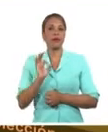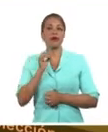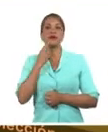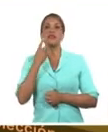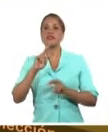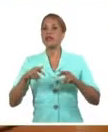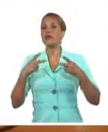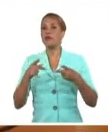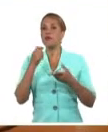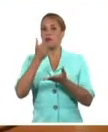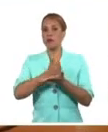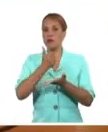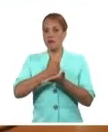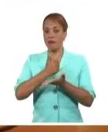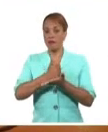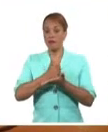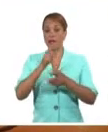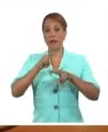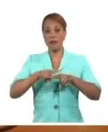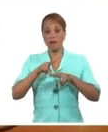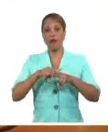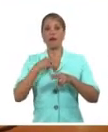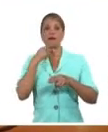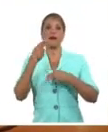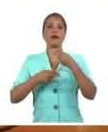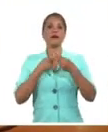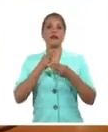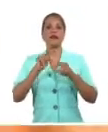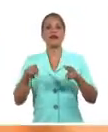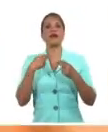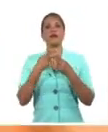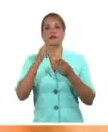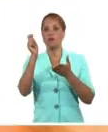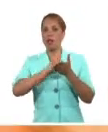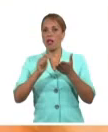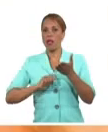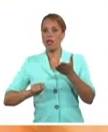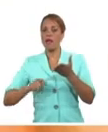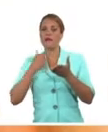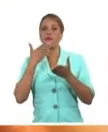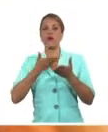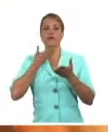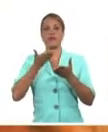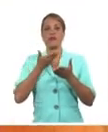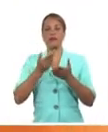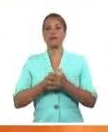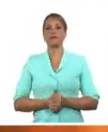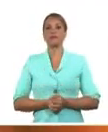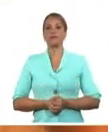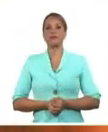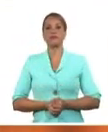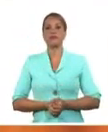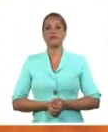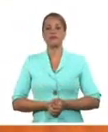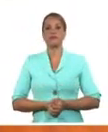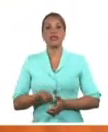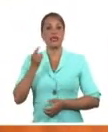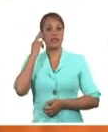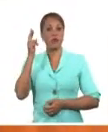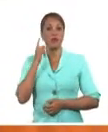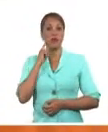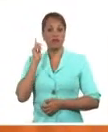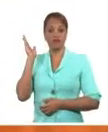Festival Internacional de Poesía de La Habana, que se extiende hasta el próximo 28 de mayo y honró en esta ocasión a Jesús Horta Ruiz, el Indio